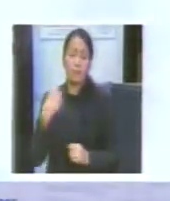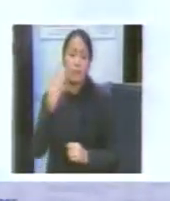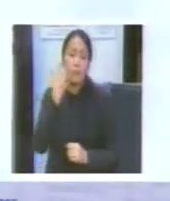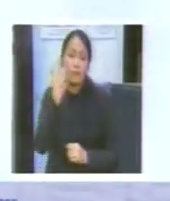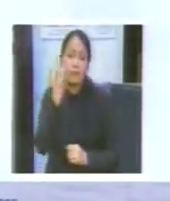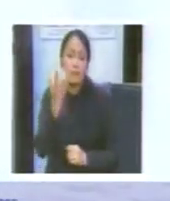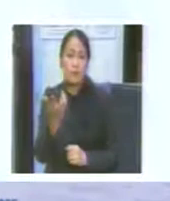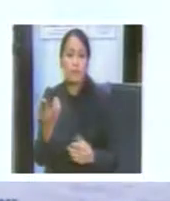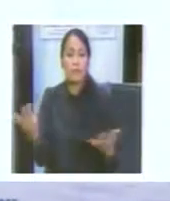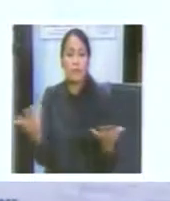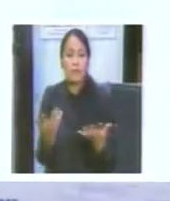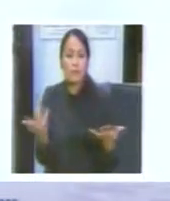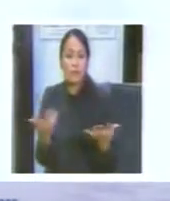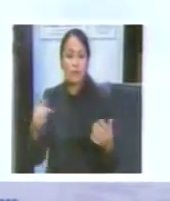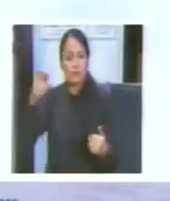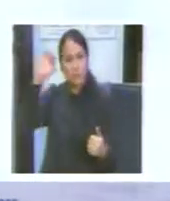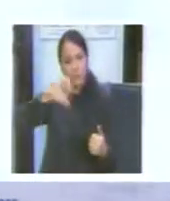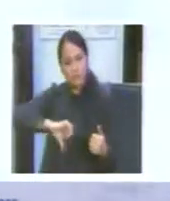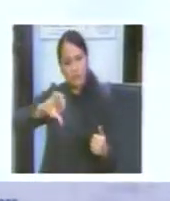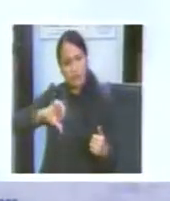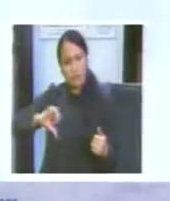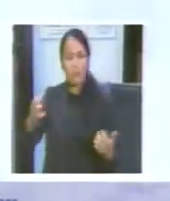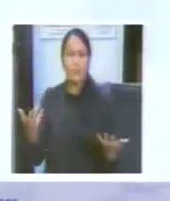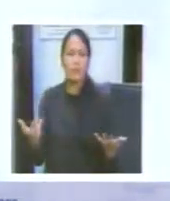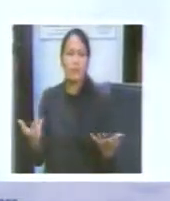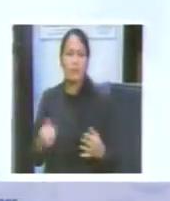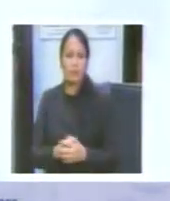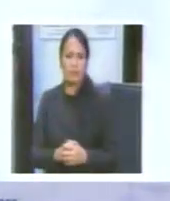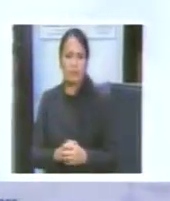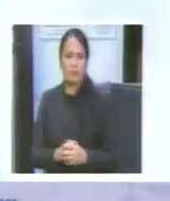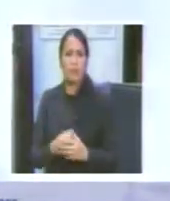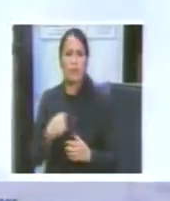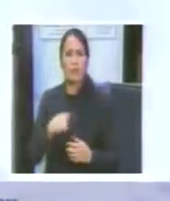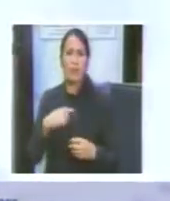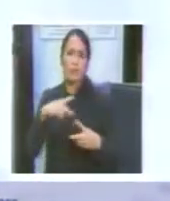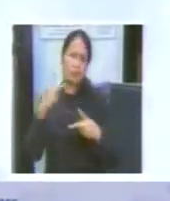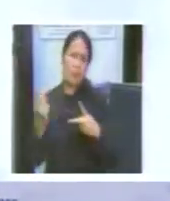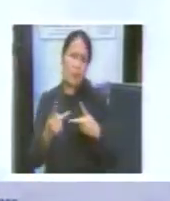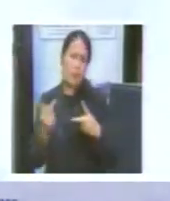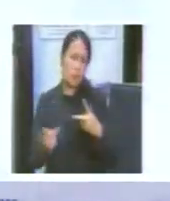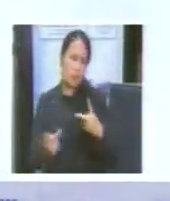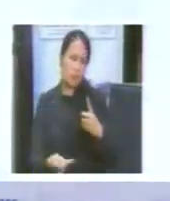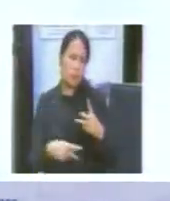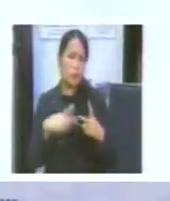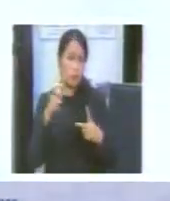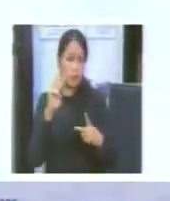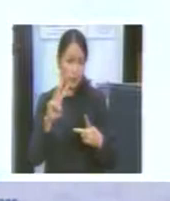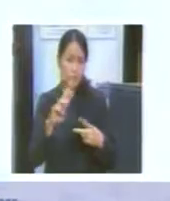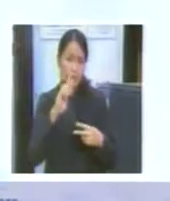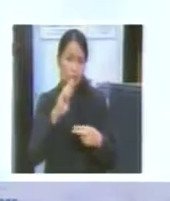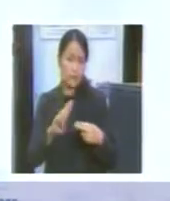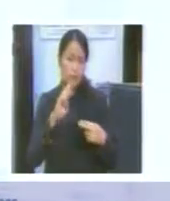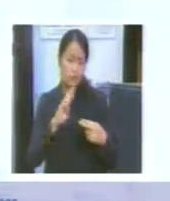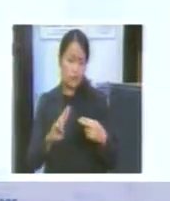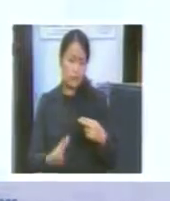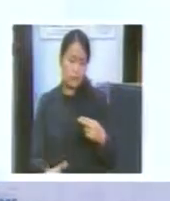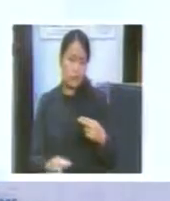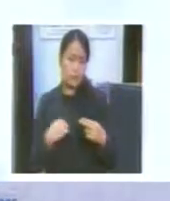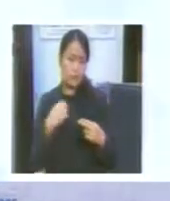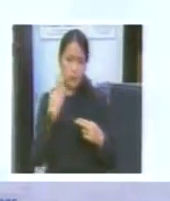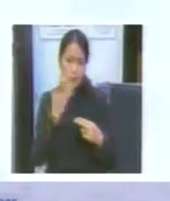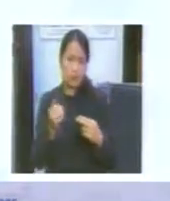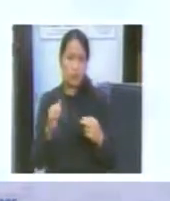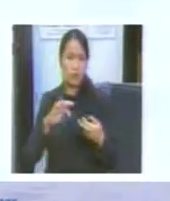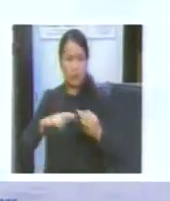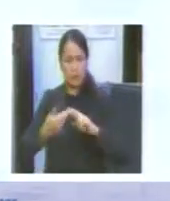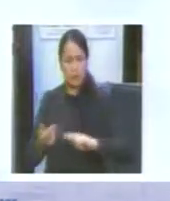lo que yo quisiera hacer el día de hoy es tratar de contestar tres preguntas con respecto a la relación de México y Europa.